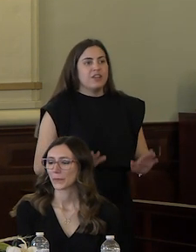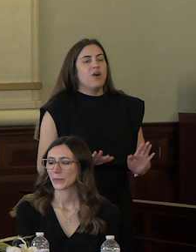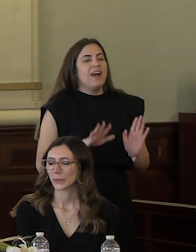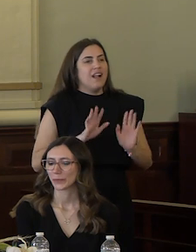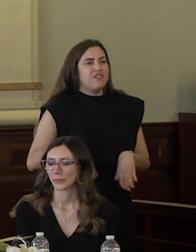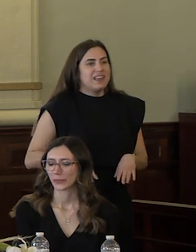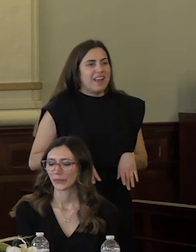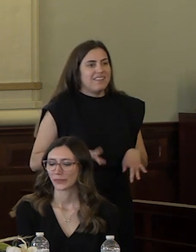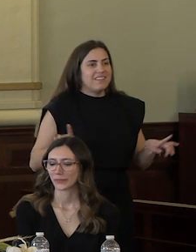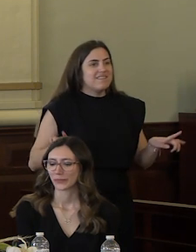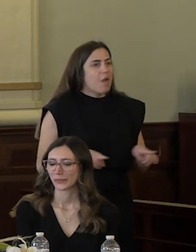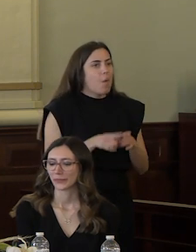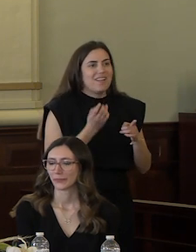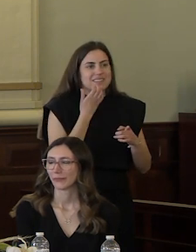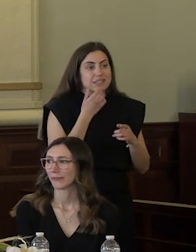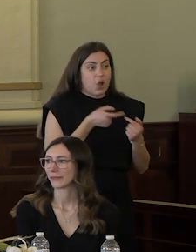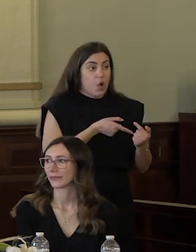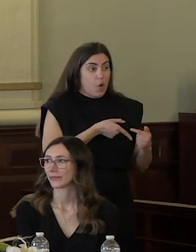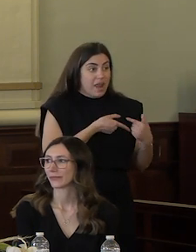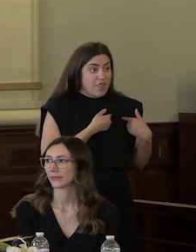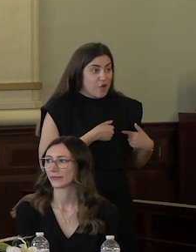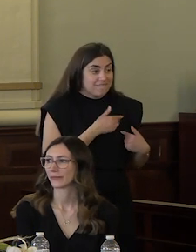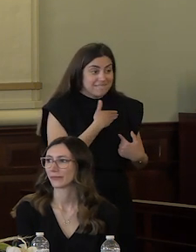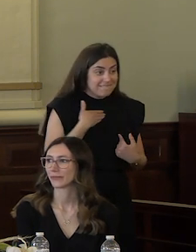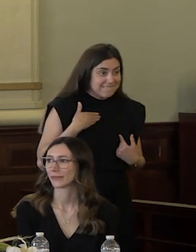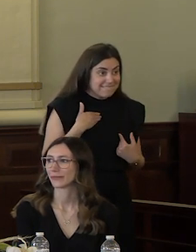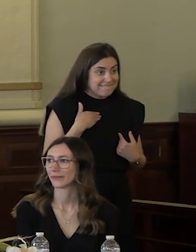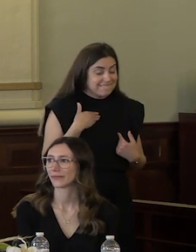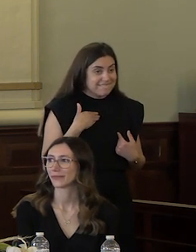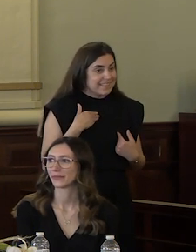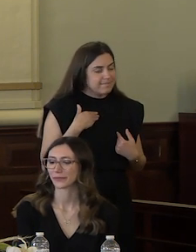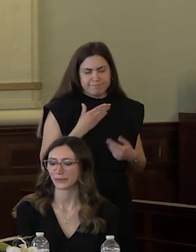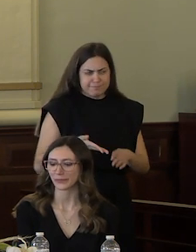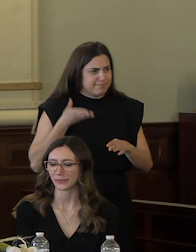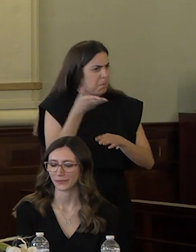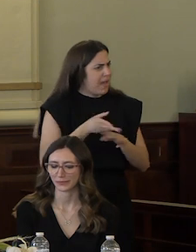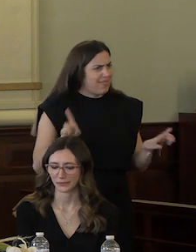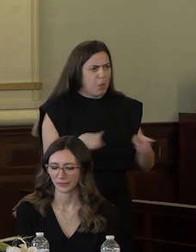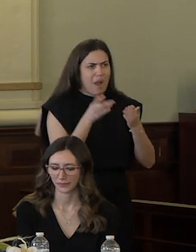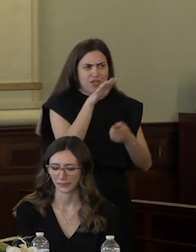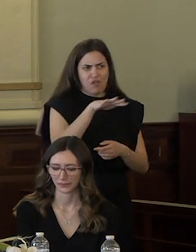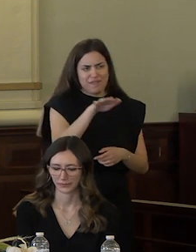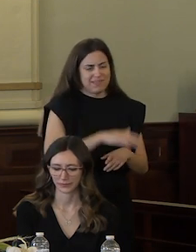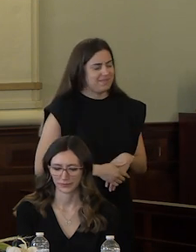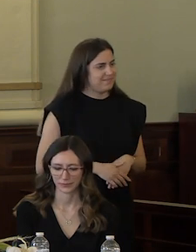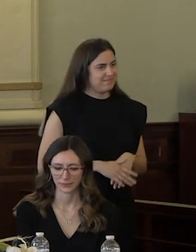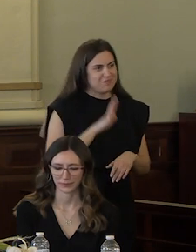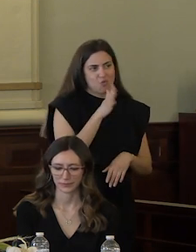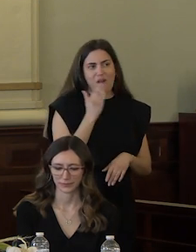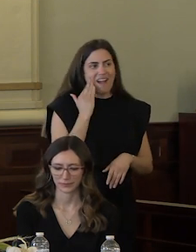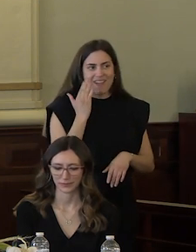se salvan cuando el corazón quiere y siente la llamada del cariño, del amor,